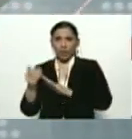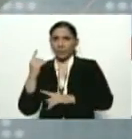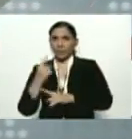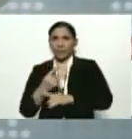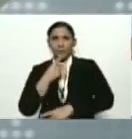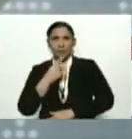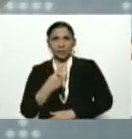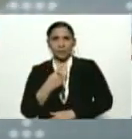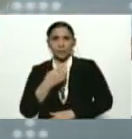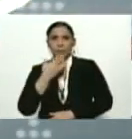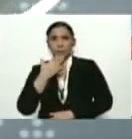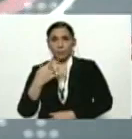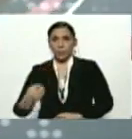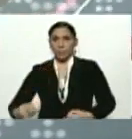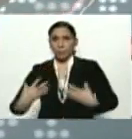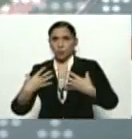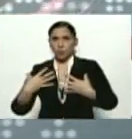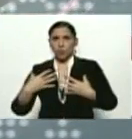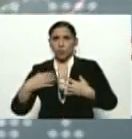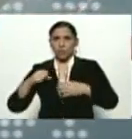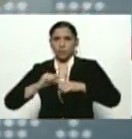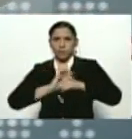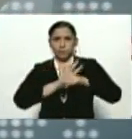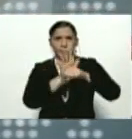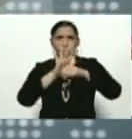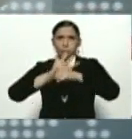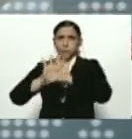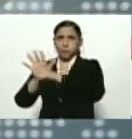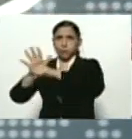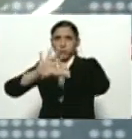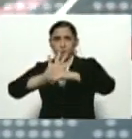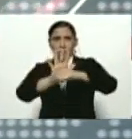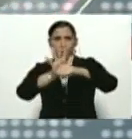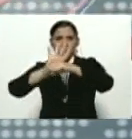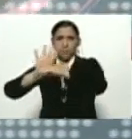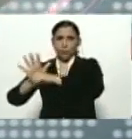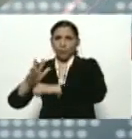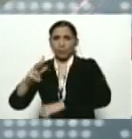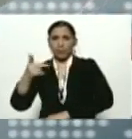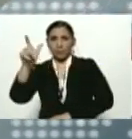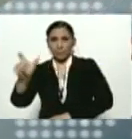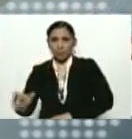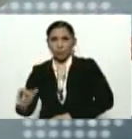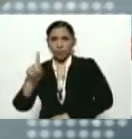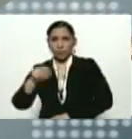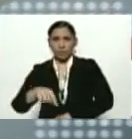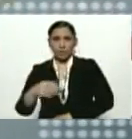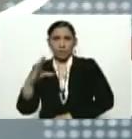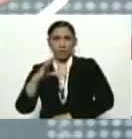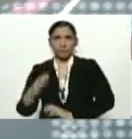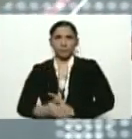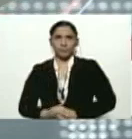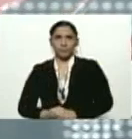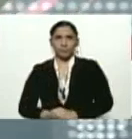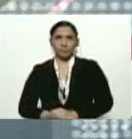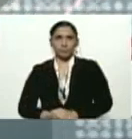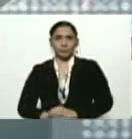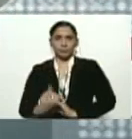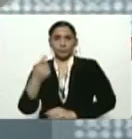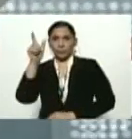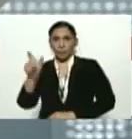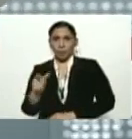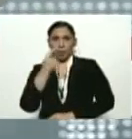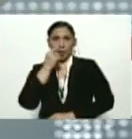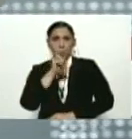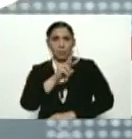el virus puede estar circulando por allí. Luego tenemos el tercer caso del distrito capital, es un hombre de